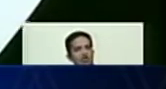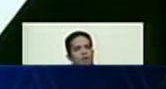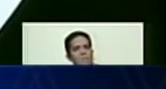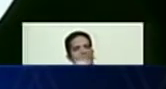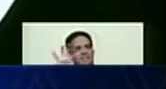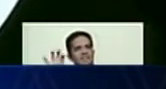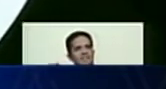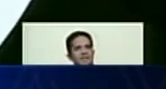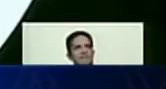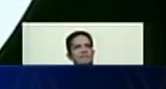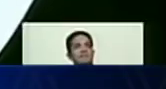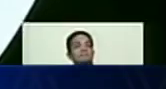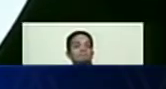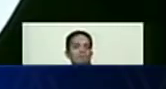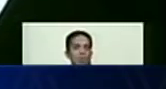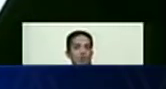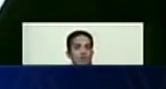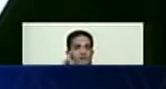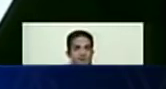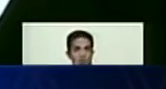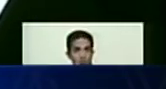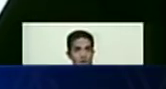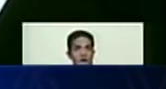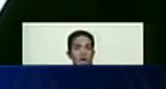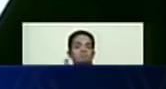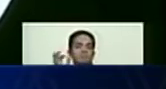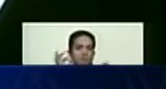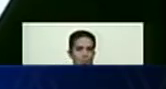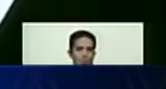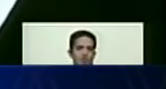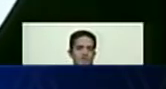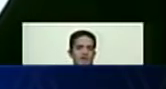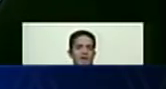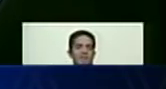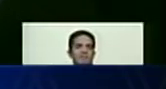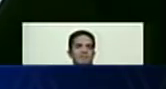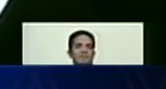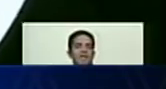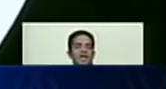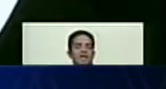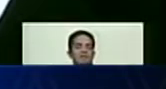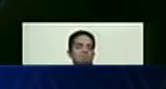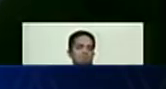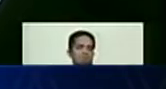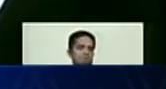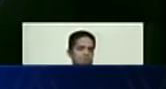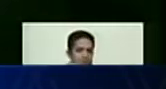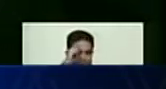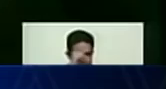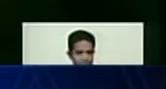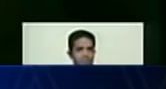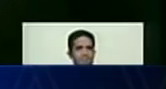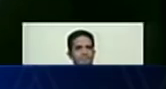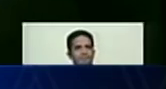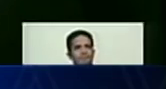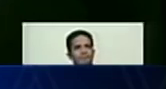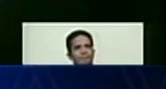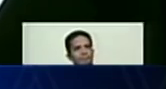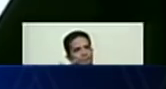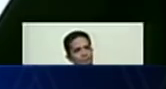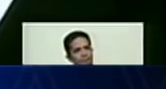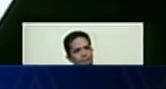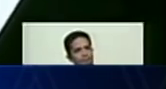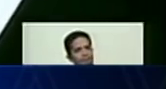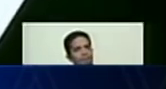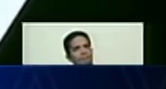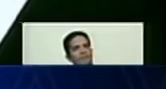la República Bolivariana de Venezuela la seguridad de su más alta consideración. Embajada de los Estados Unidos, Caracas,